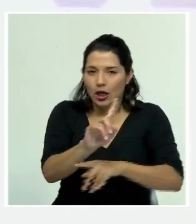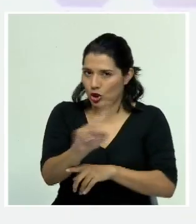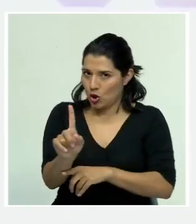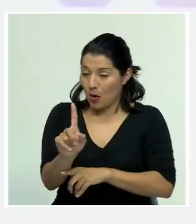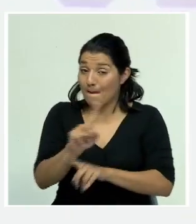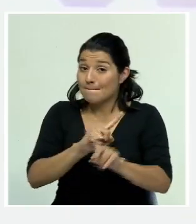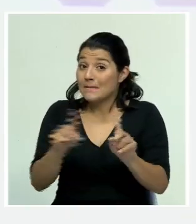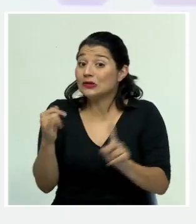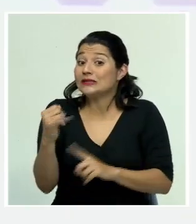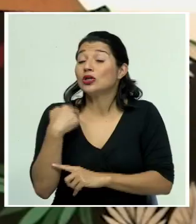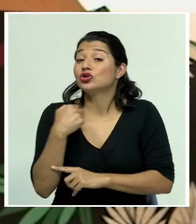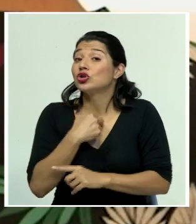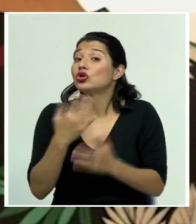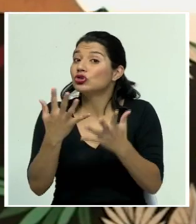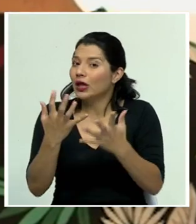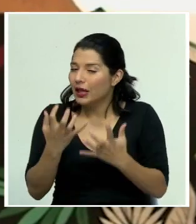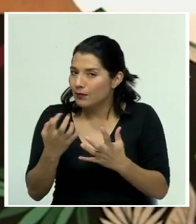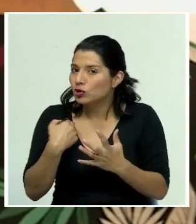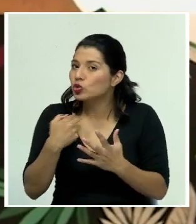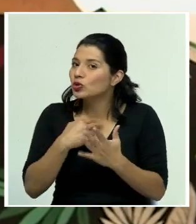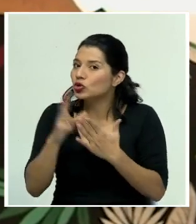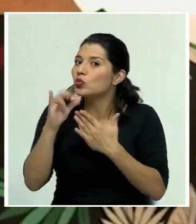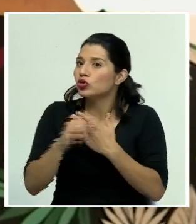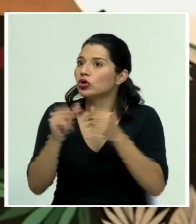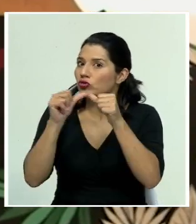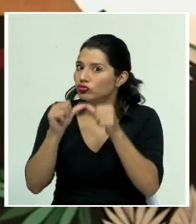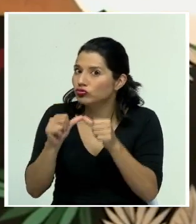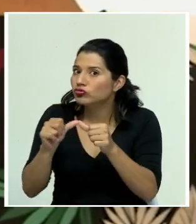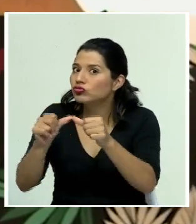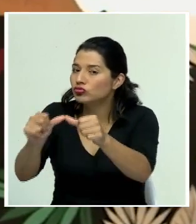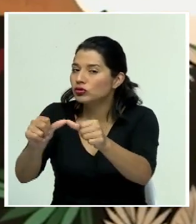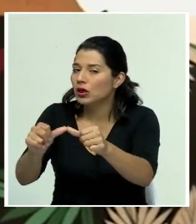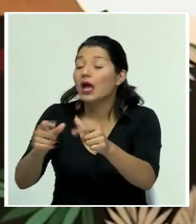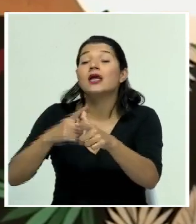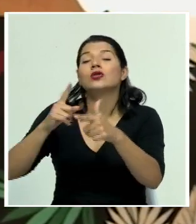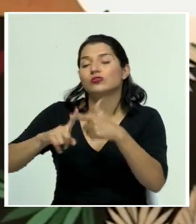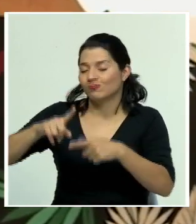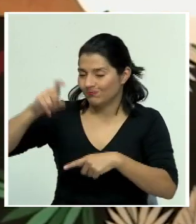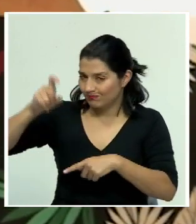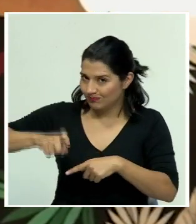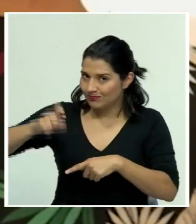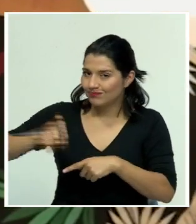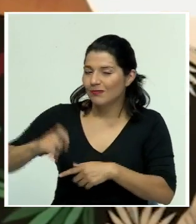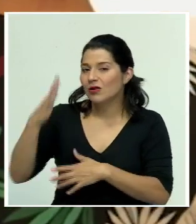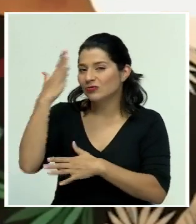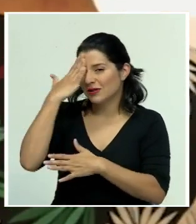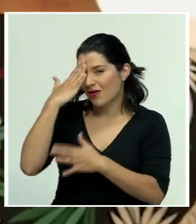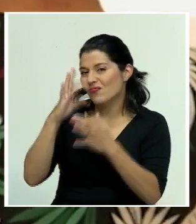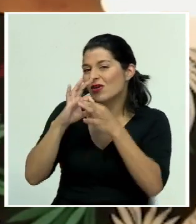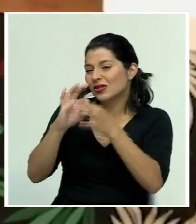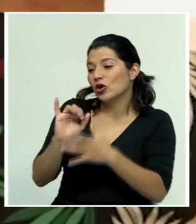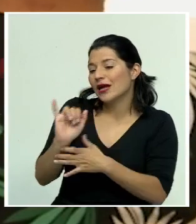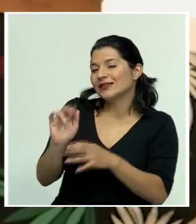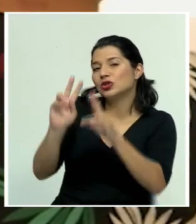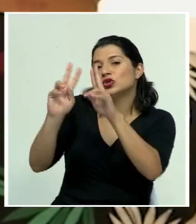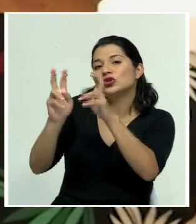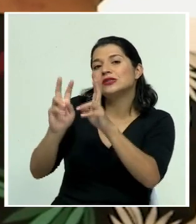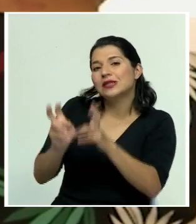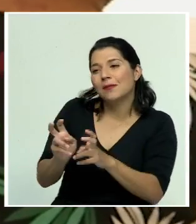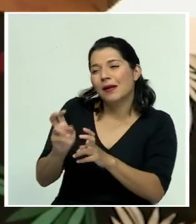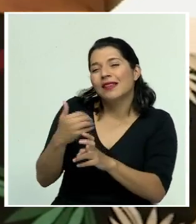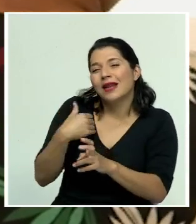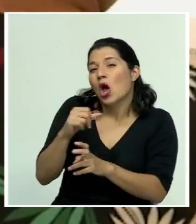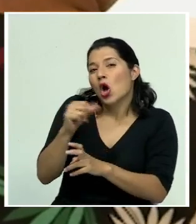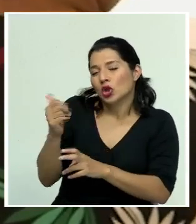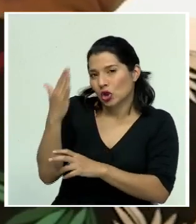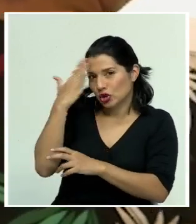proyectos sean sostenibles en el tiempo, necesitamos saber de estas herramientas, de estos otros conocimientos